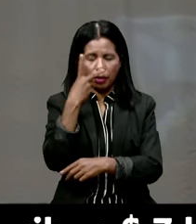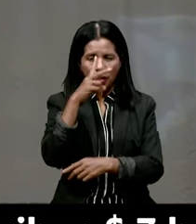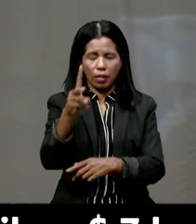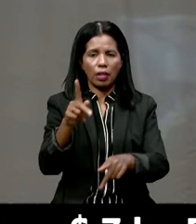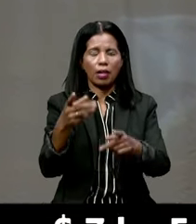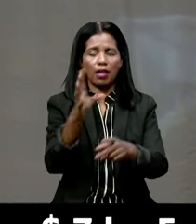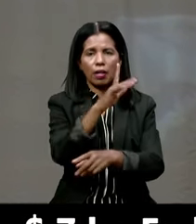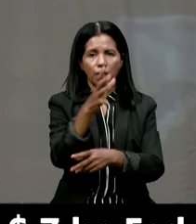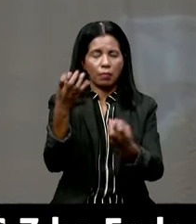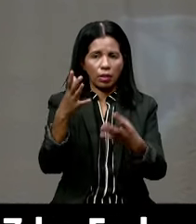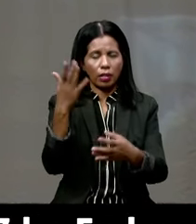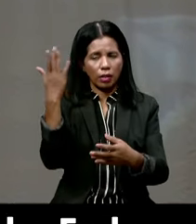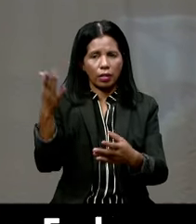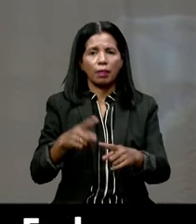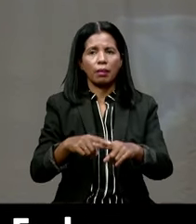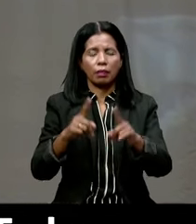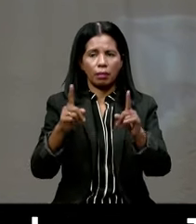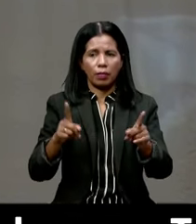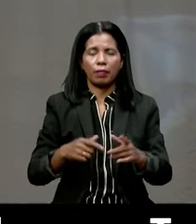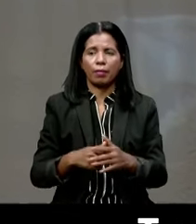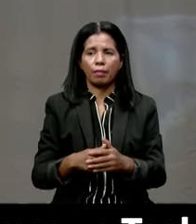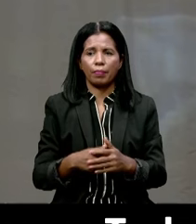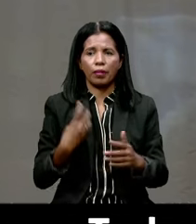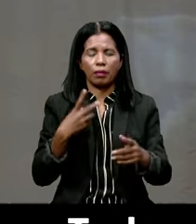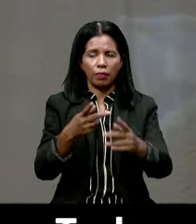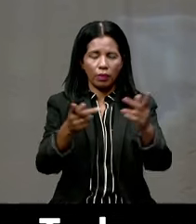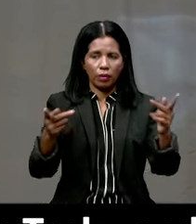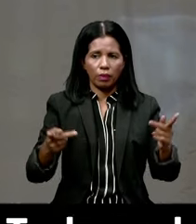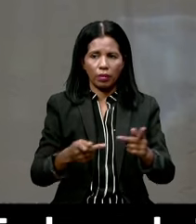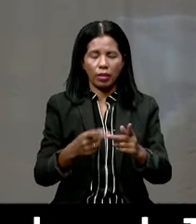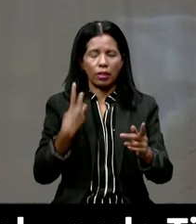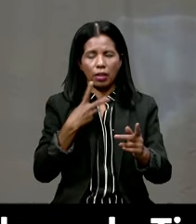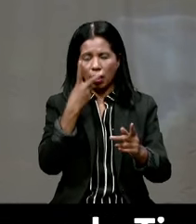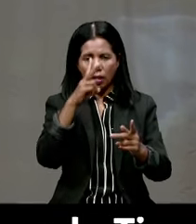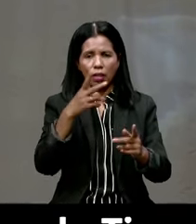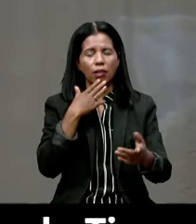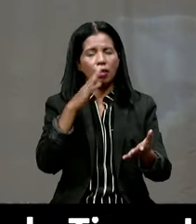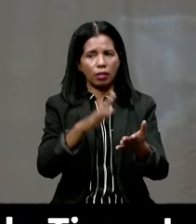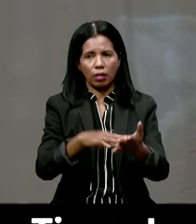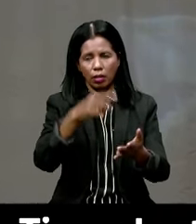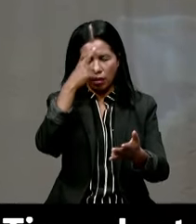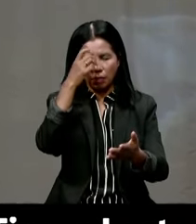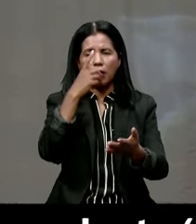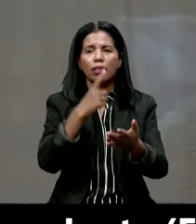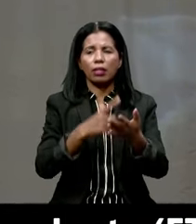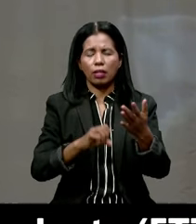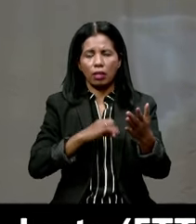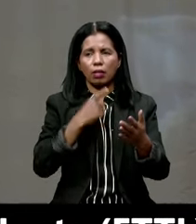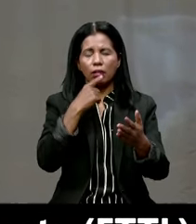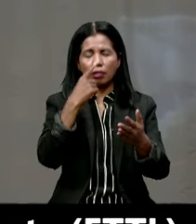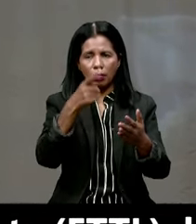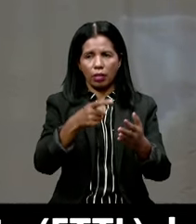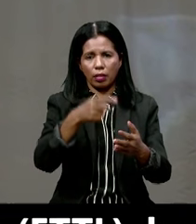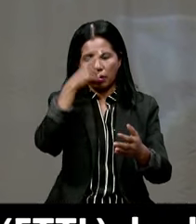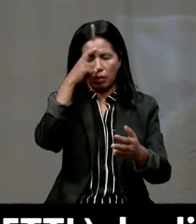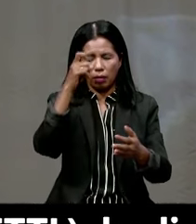ki ne ba mais ninia ambiente maka la saudável. Tamba sa hau di han la saudável tamba e